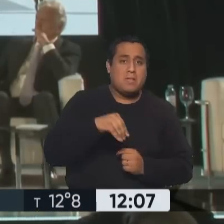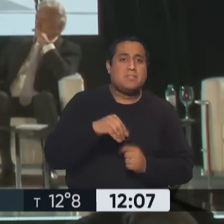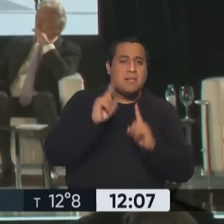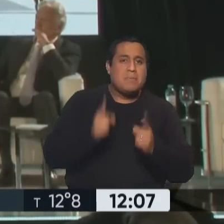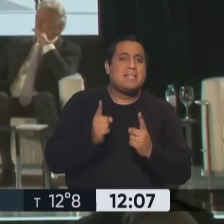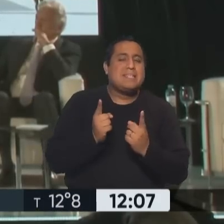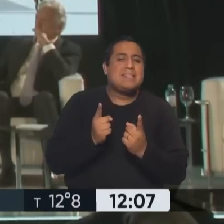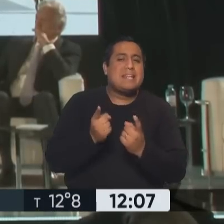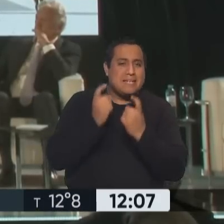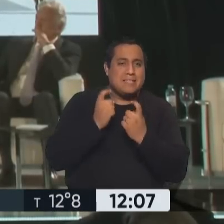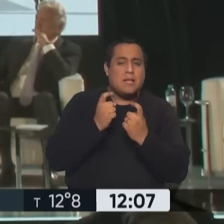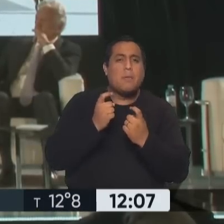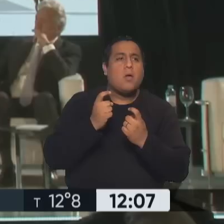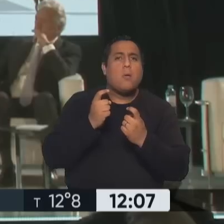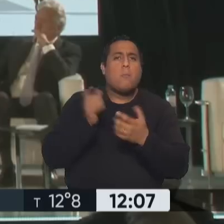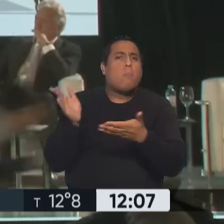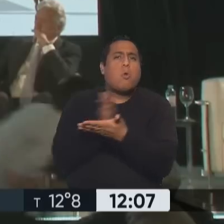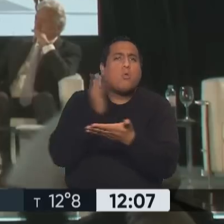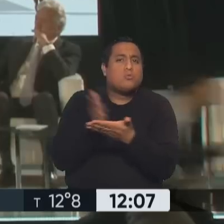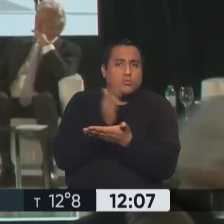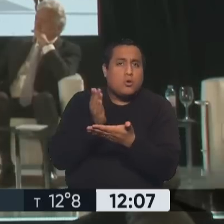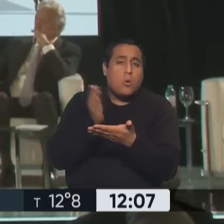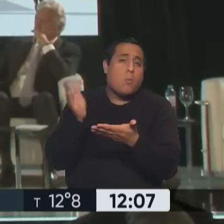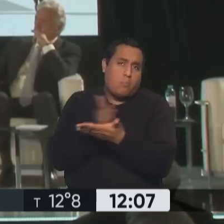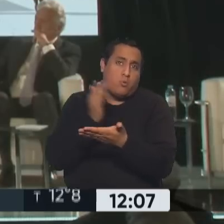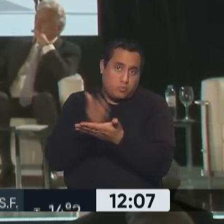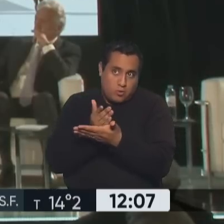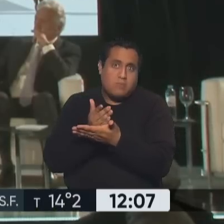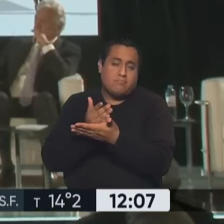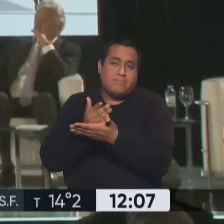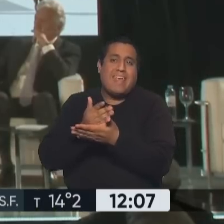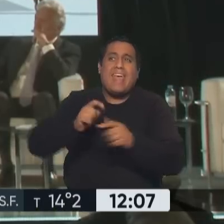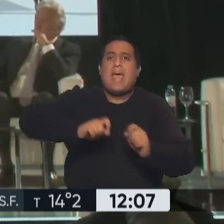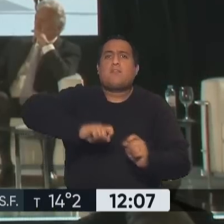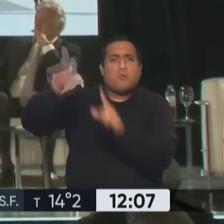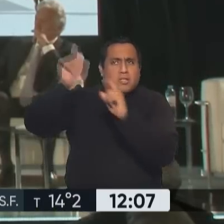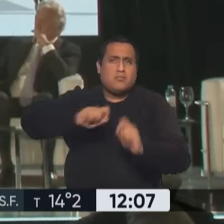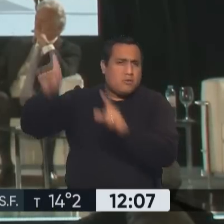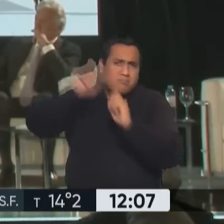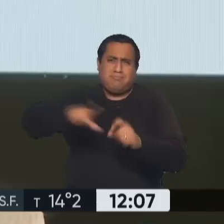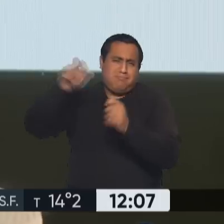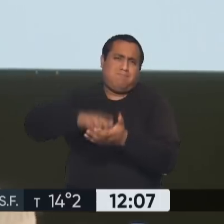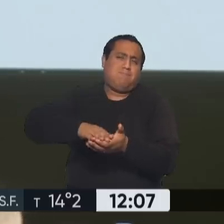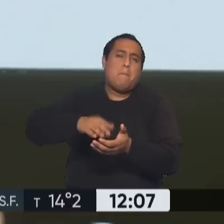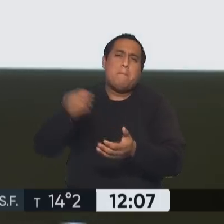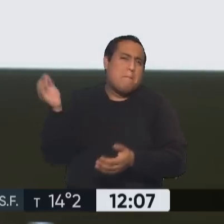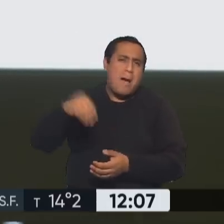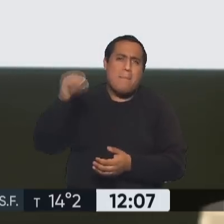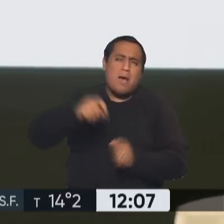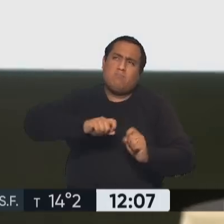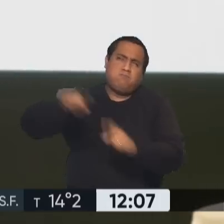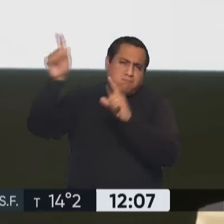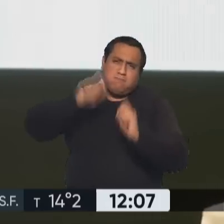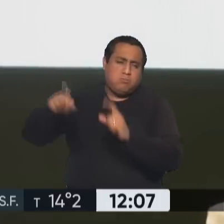requiere de que el perfil productivo vaya generando un crecimiento de las exportaciones que sea consistente